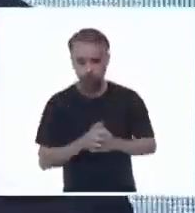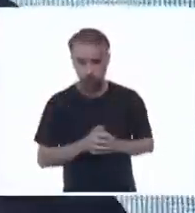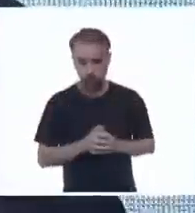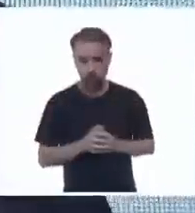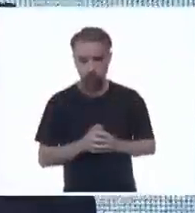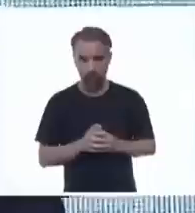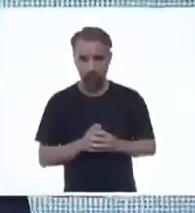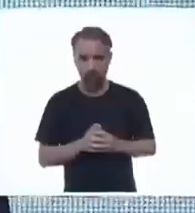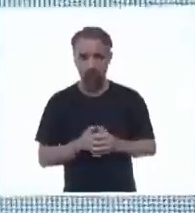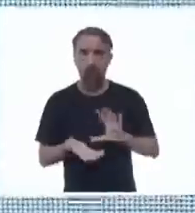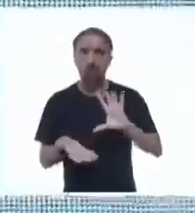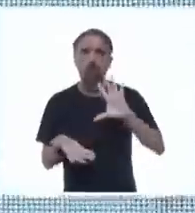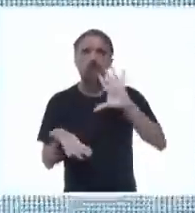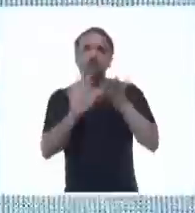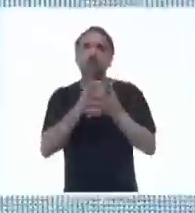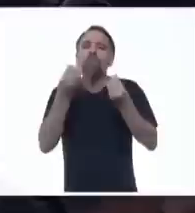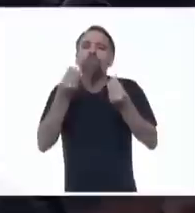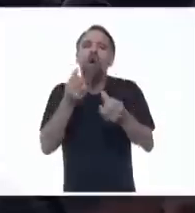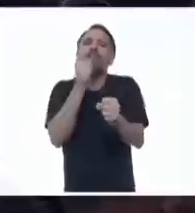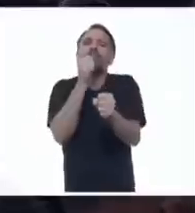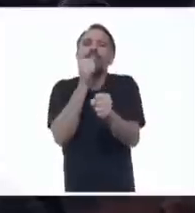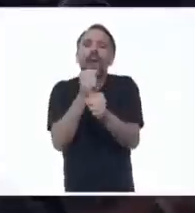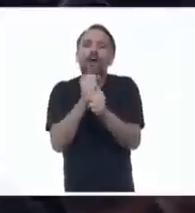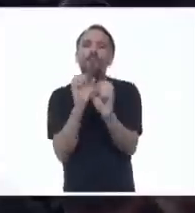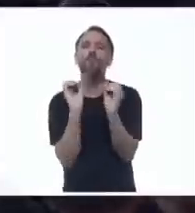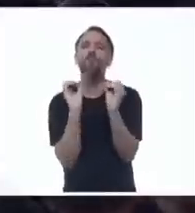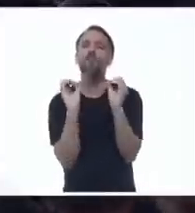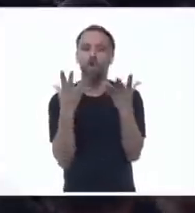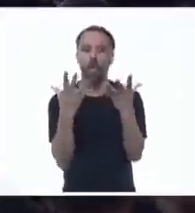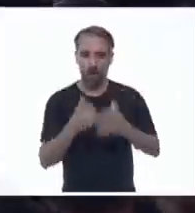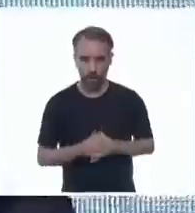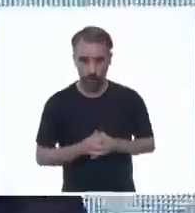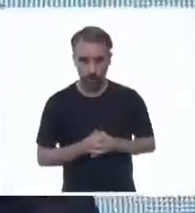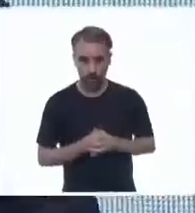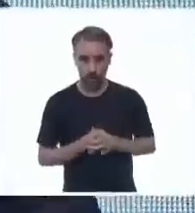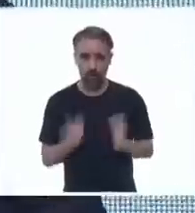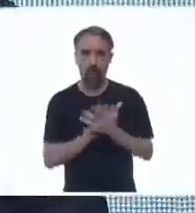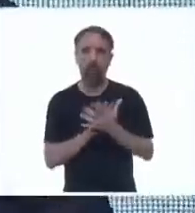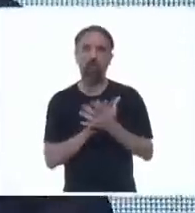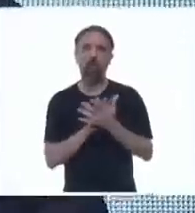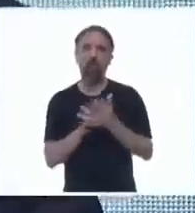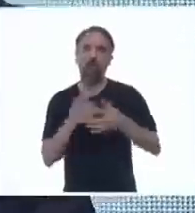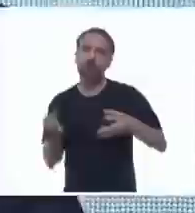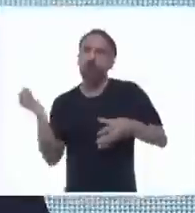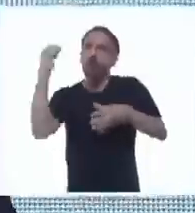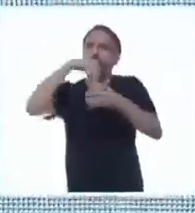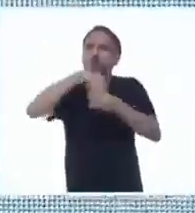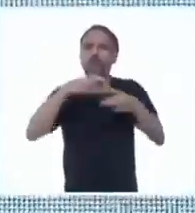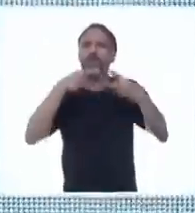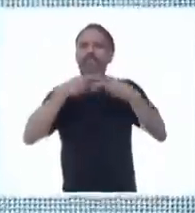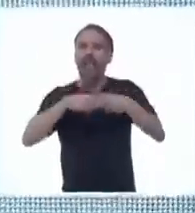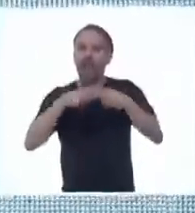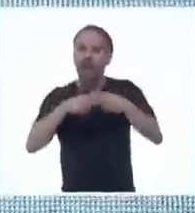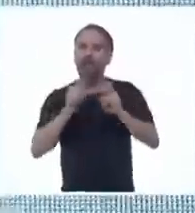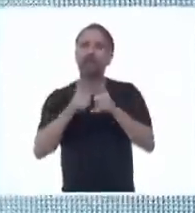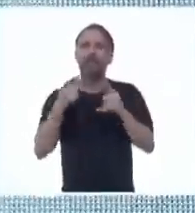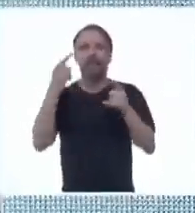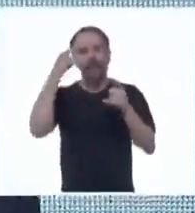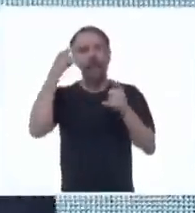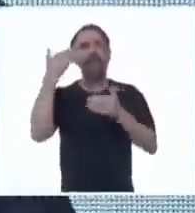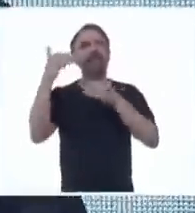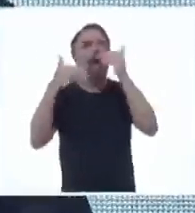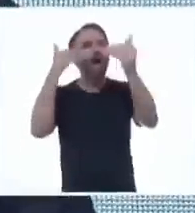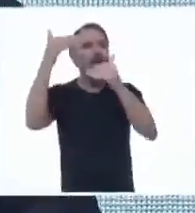de un régimen laboral moderno, que abrace la tecnología, que abrace la capacitación